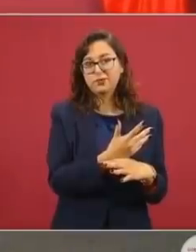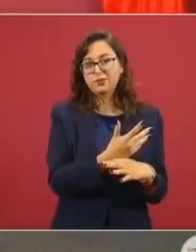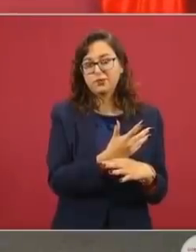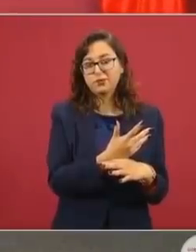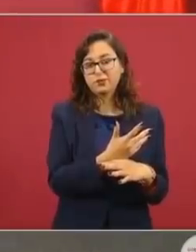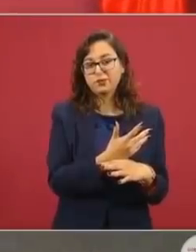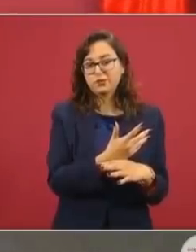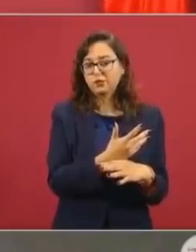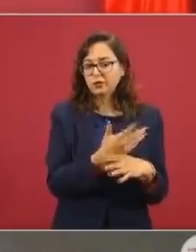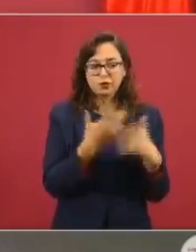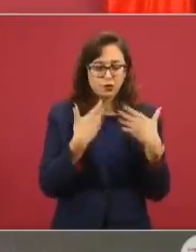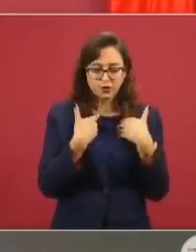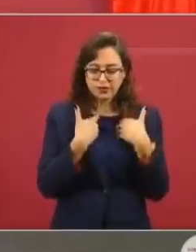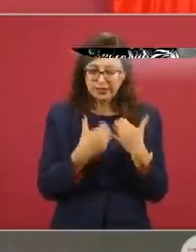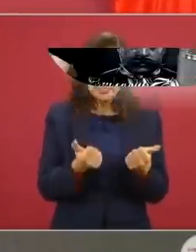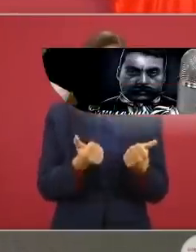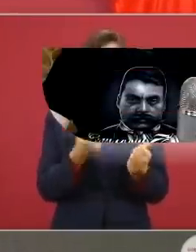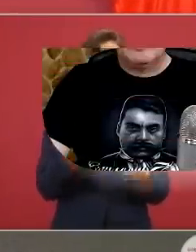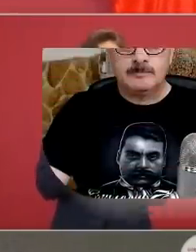aquilatado lo suficiente